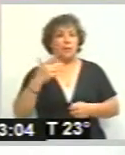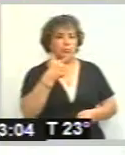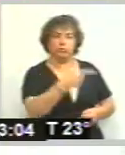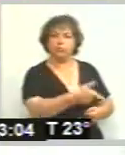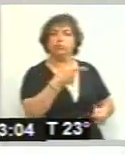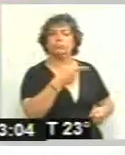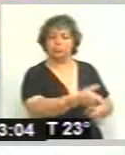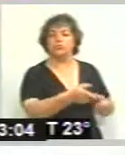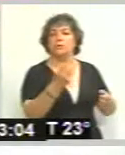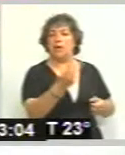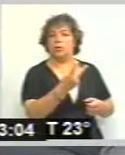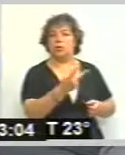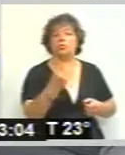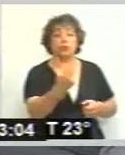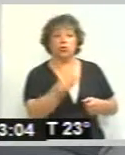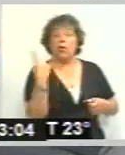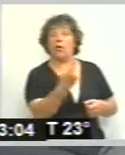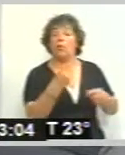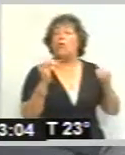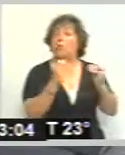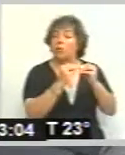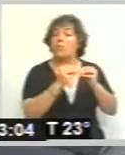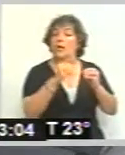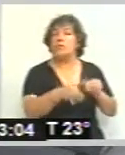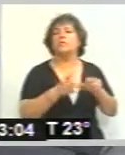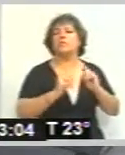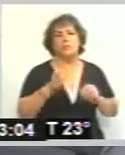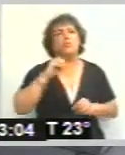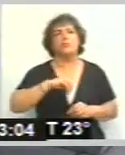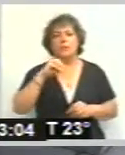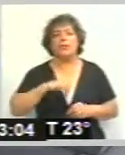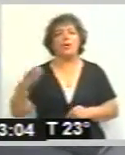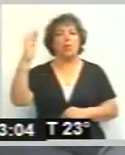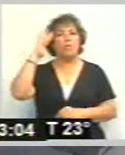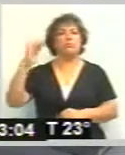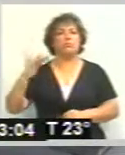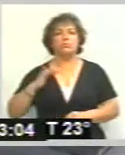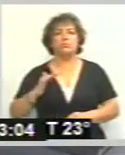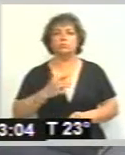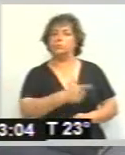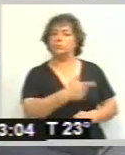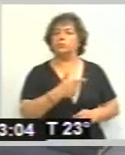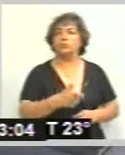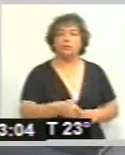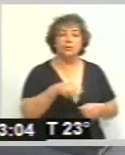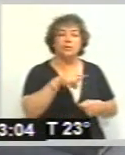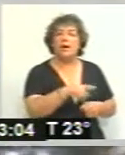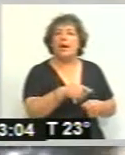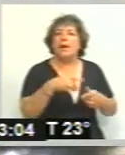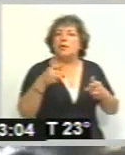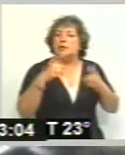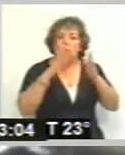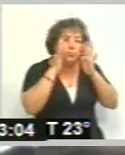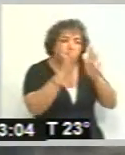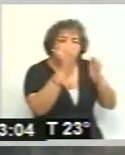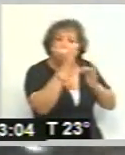Y bueno, todos estos compañeros, digamos, sufrieron la represión. Y lo llamativo de este caso,